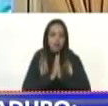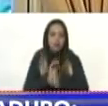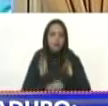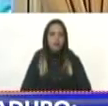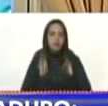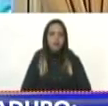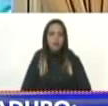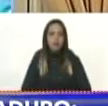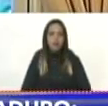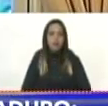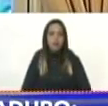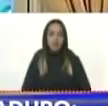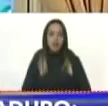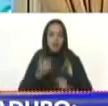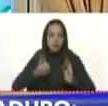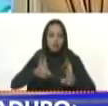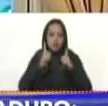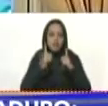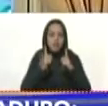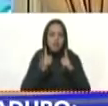la autorización para